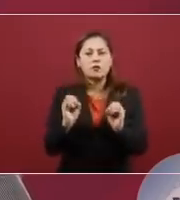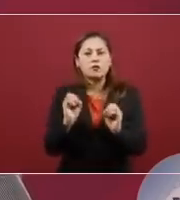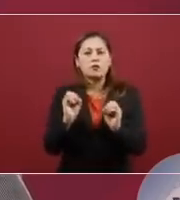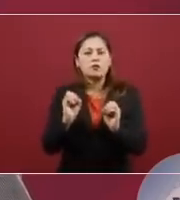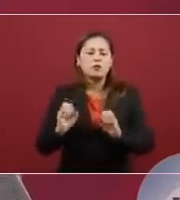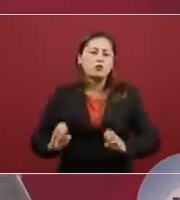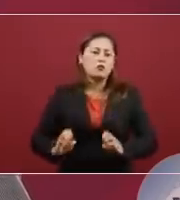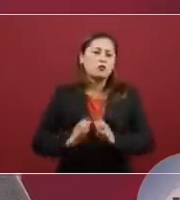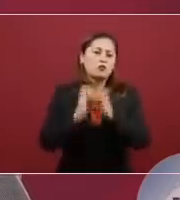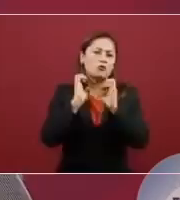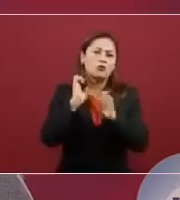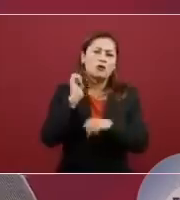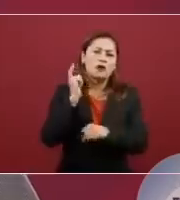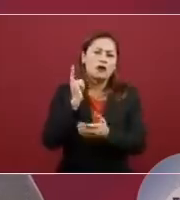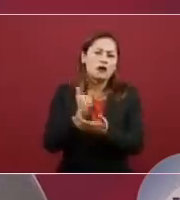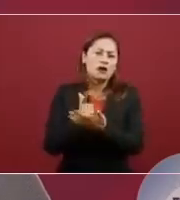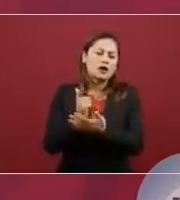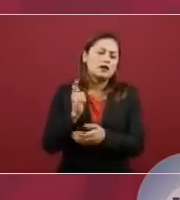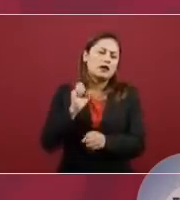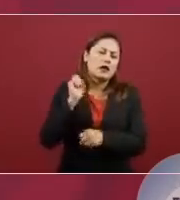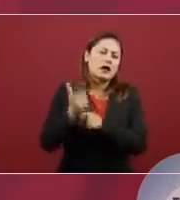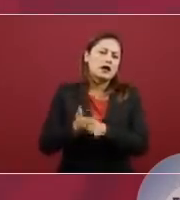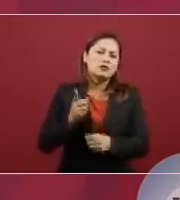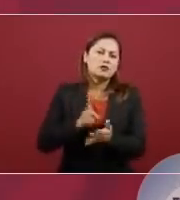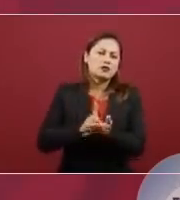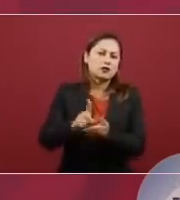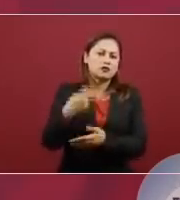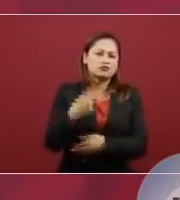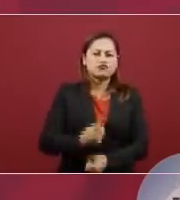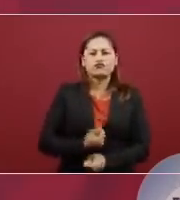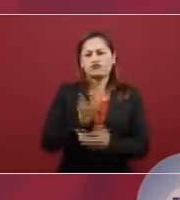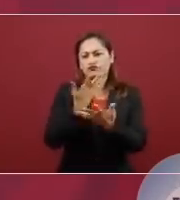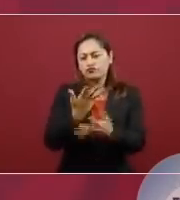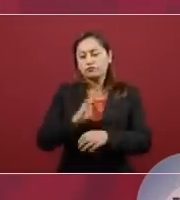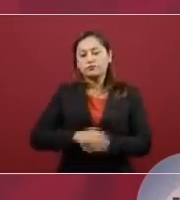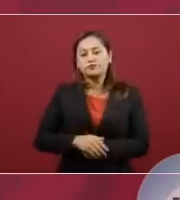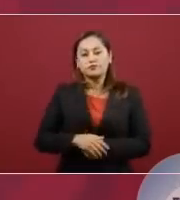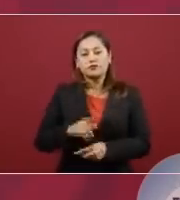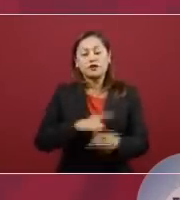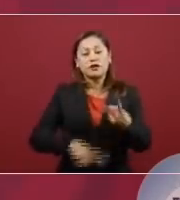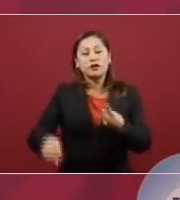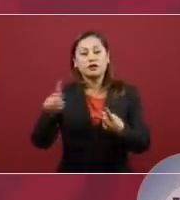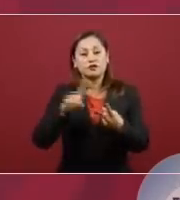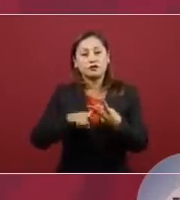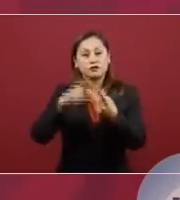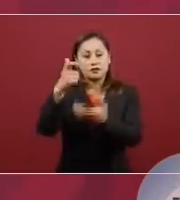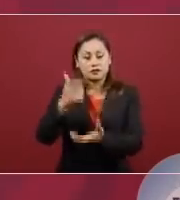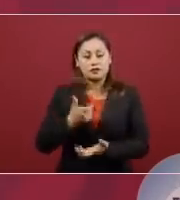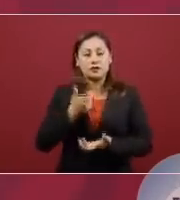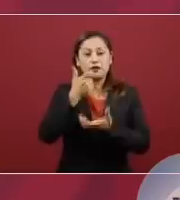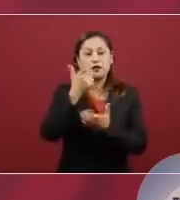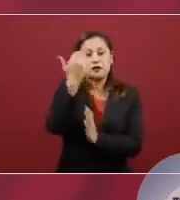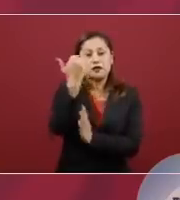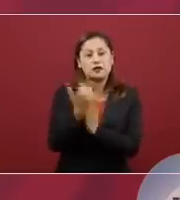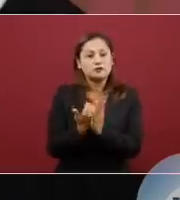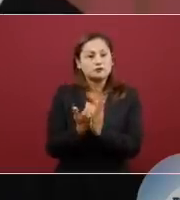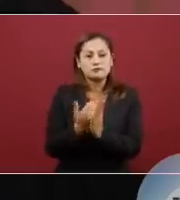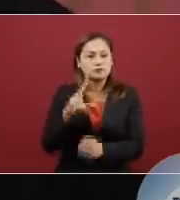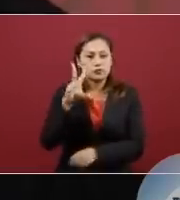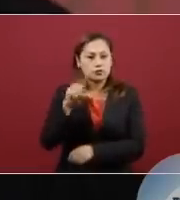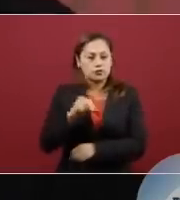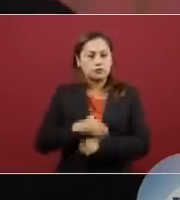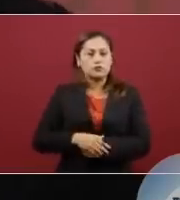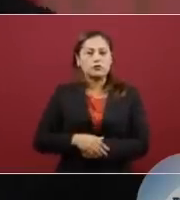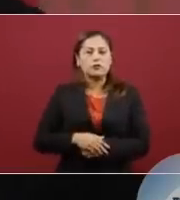contra el ejercicio de la libertad de expresión. En segundo lugar, no hubo un decremento del presupuesto. Estoy hablando que hubo incluso